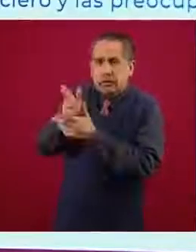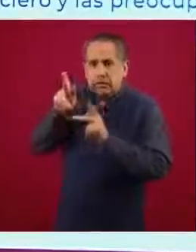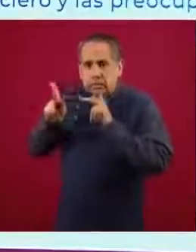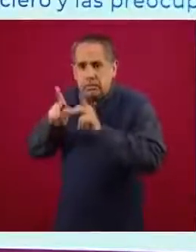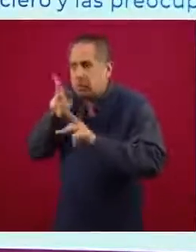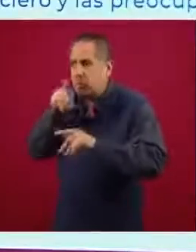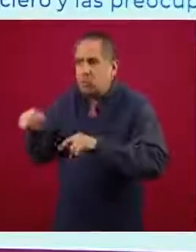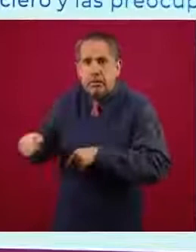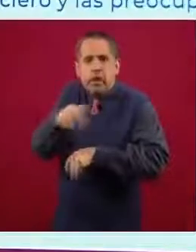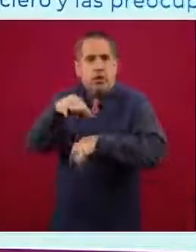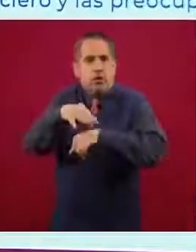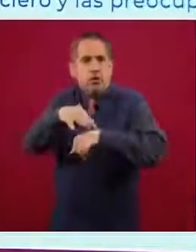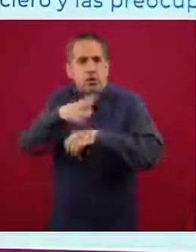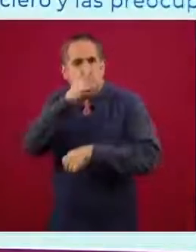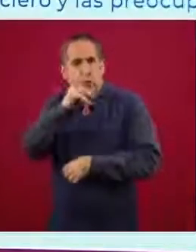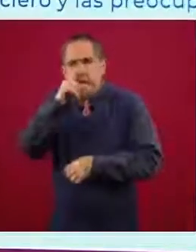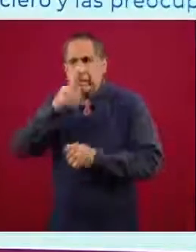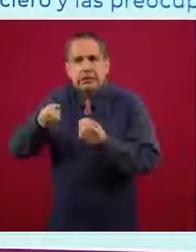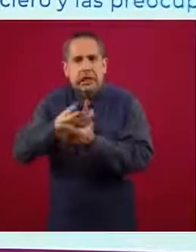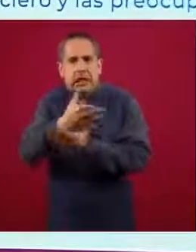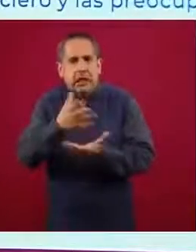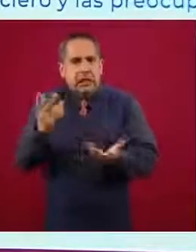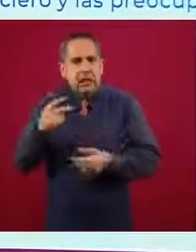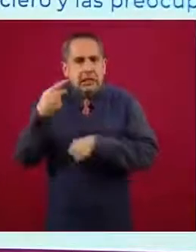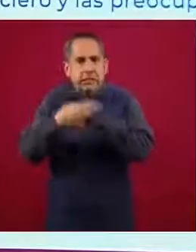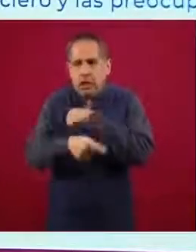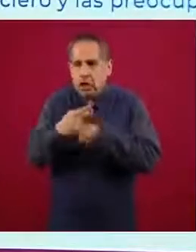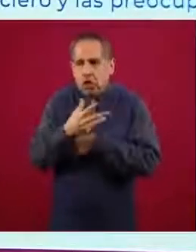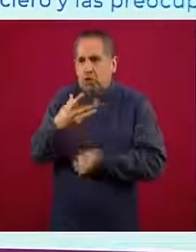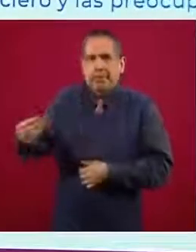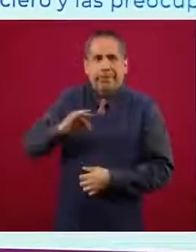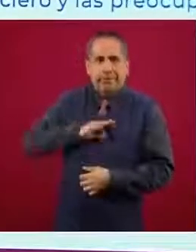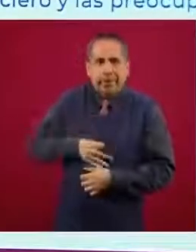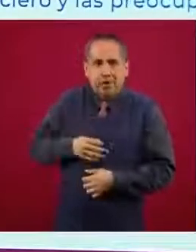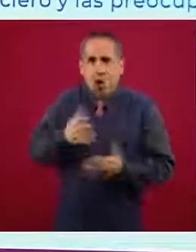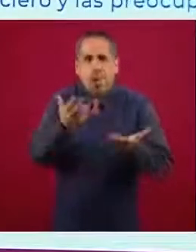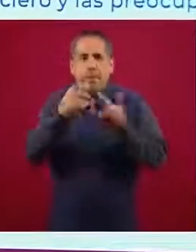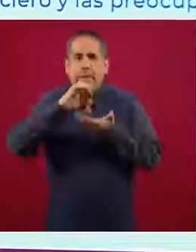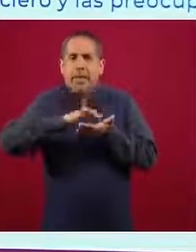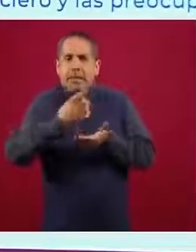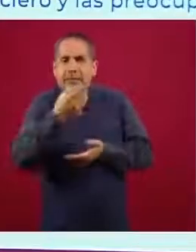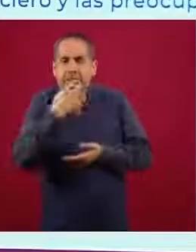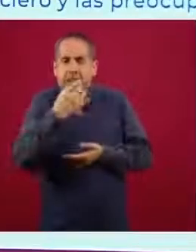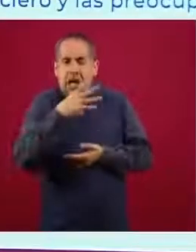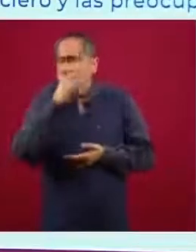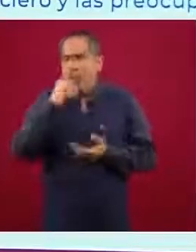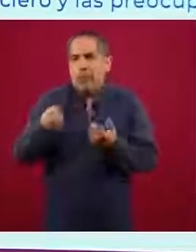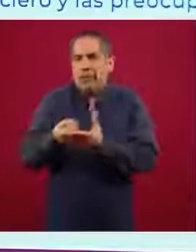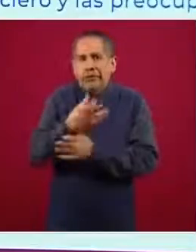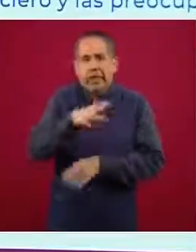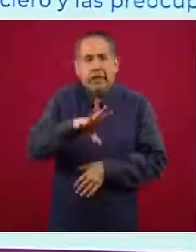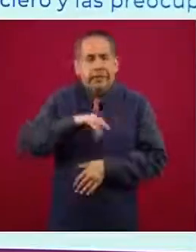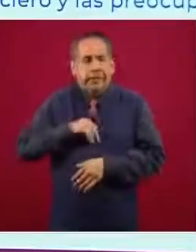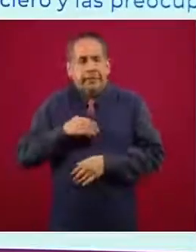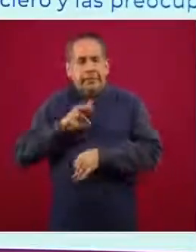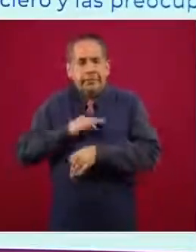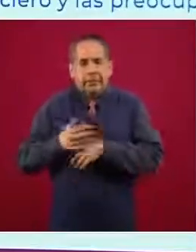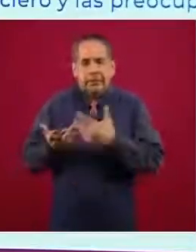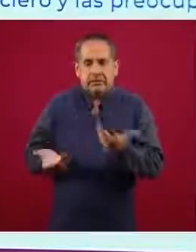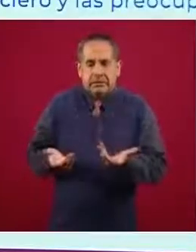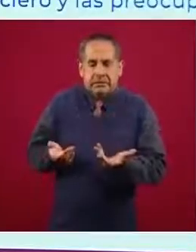fácil a nuestro médico o que es complejo que podamos obtener los medicamentos para todo este tiempo, aunque es lo óptimo y fueron